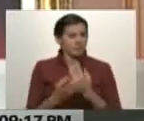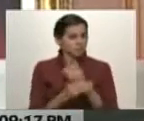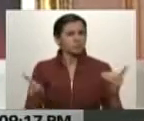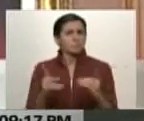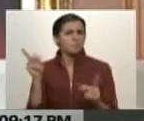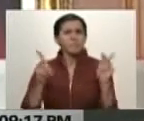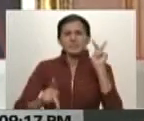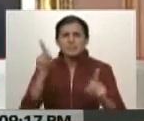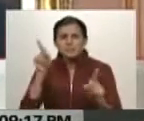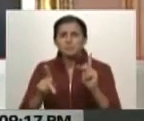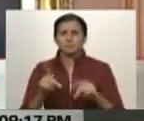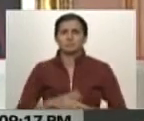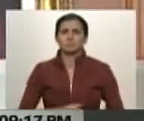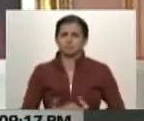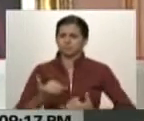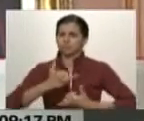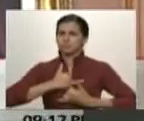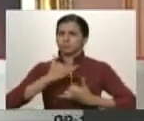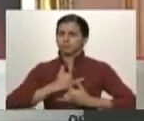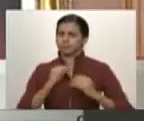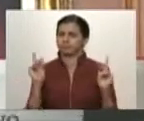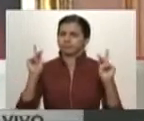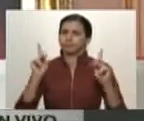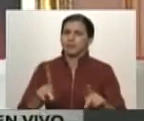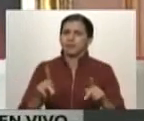participativa y protagónica